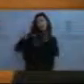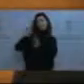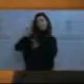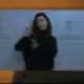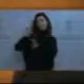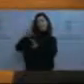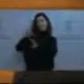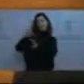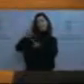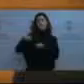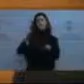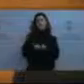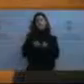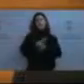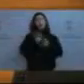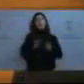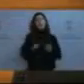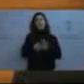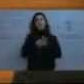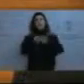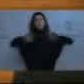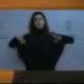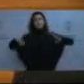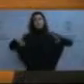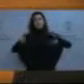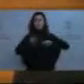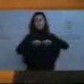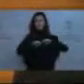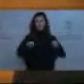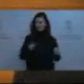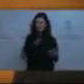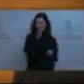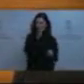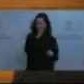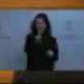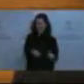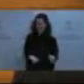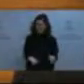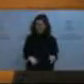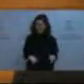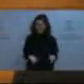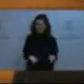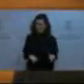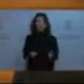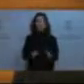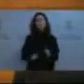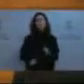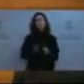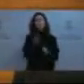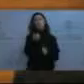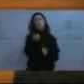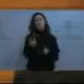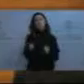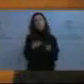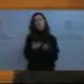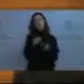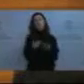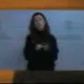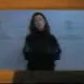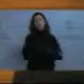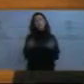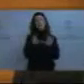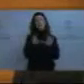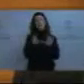esto fuera algo ajeno a nosotros, ¿no?, o a ustedes. Han aprobado el 30 de marzo de 2010 un programa de formación de